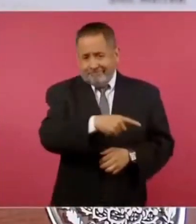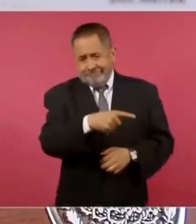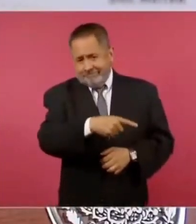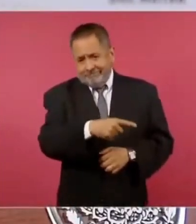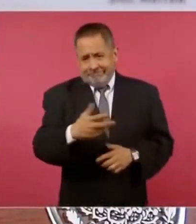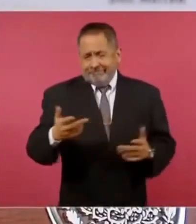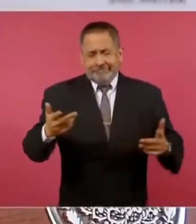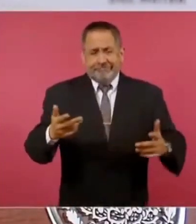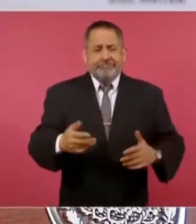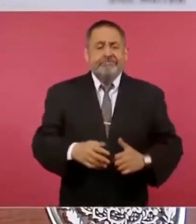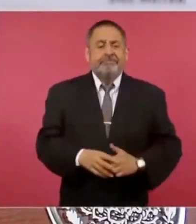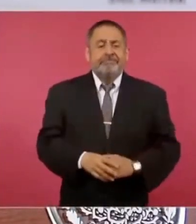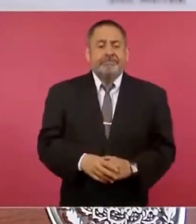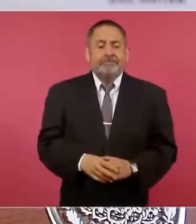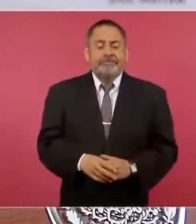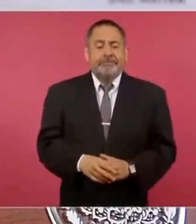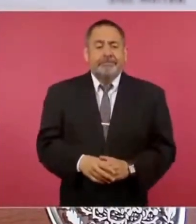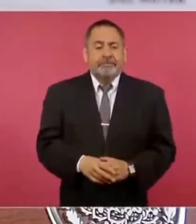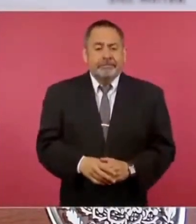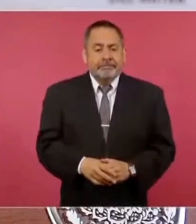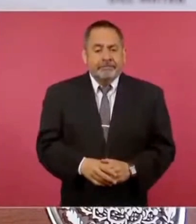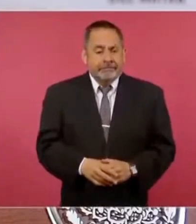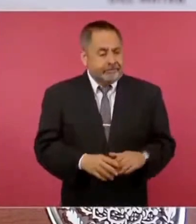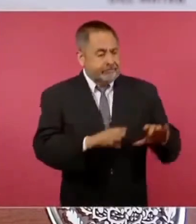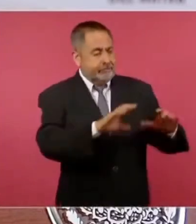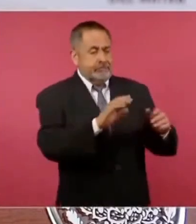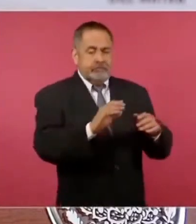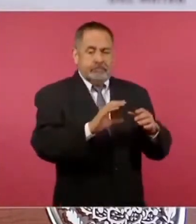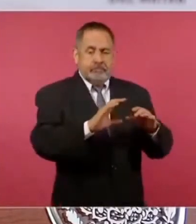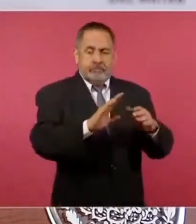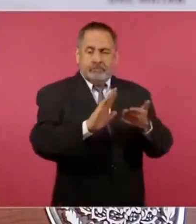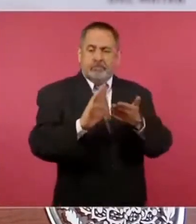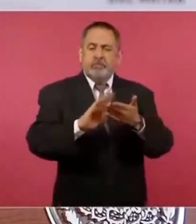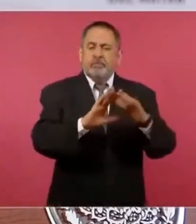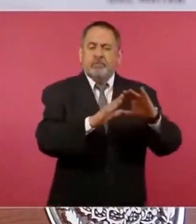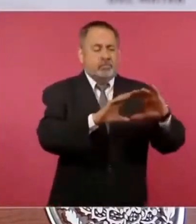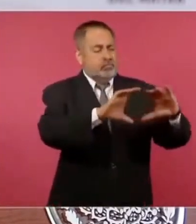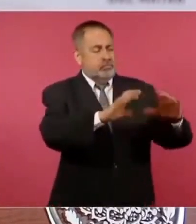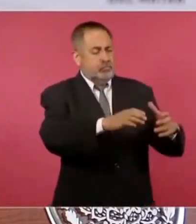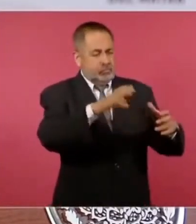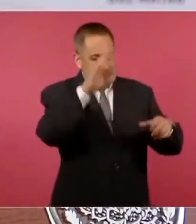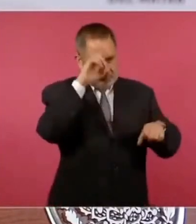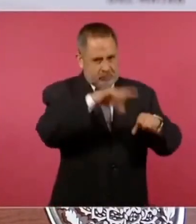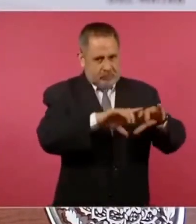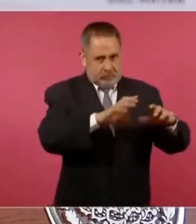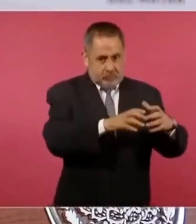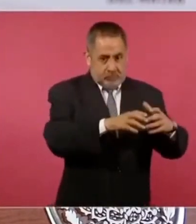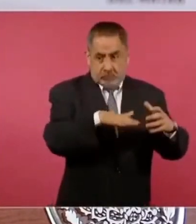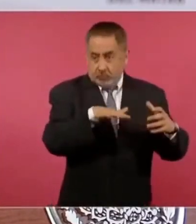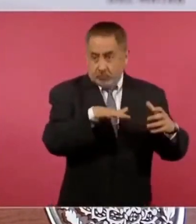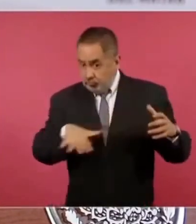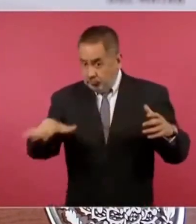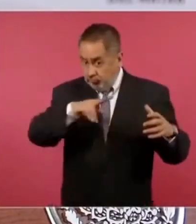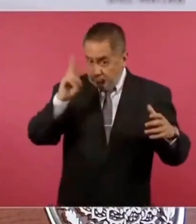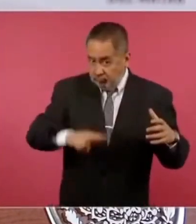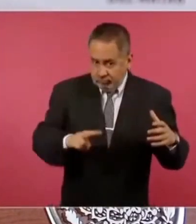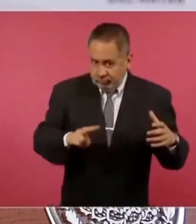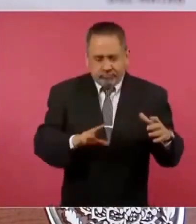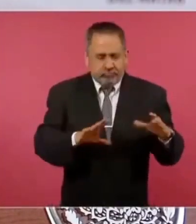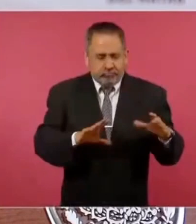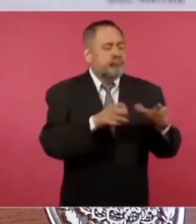sea, como la comunidad cultural, que también no es la comunidad cultural, es